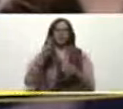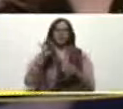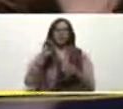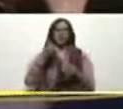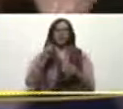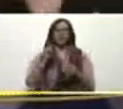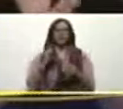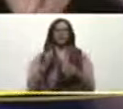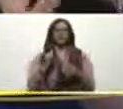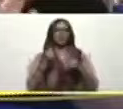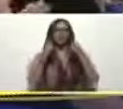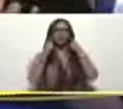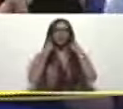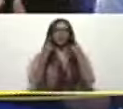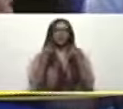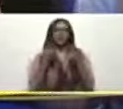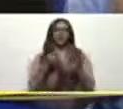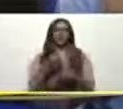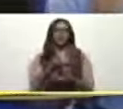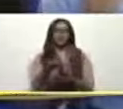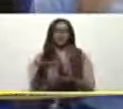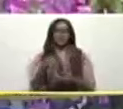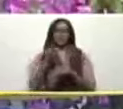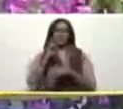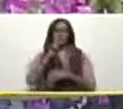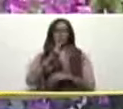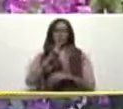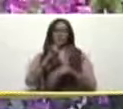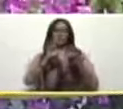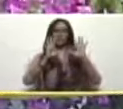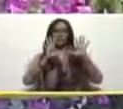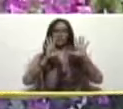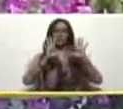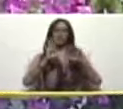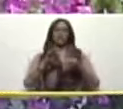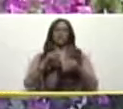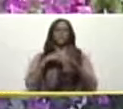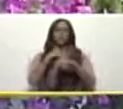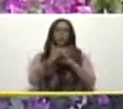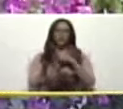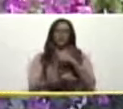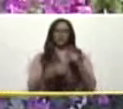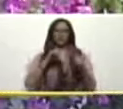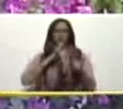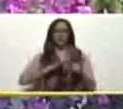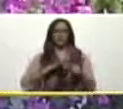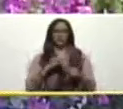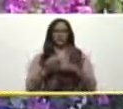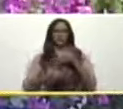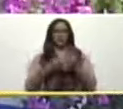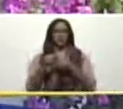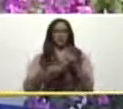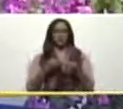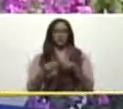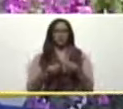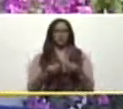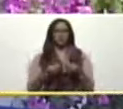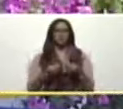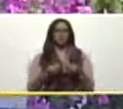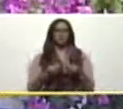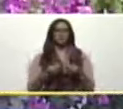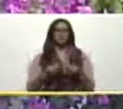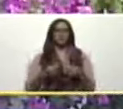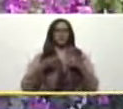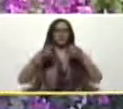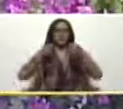Fíjense ustedes, de los 210 proyectos que estamos procediendo a entregar